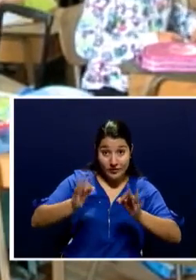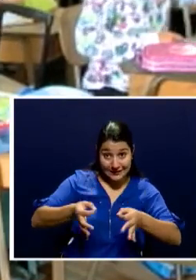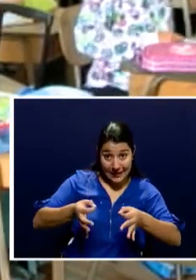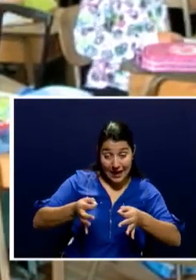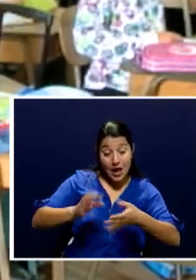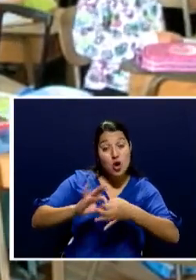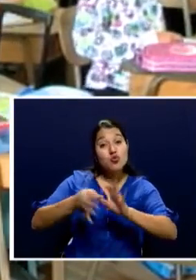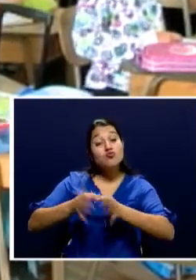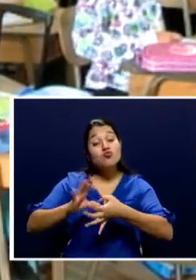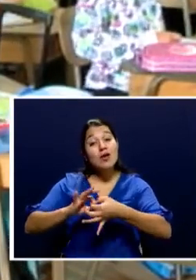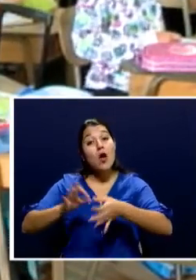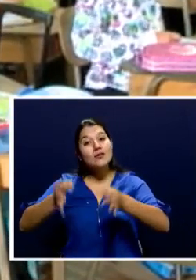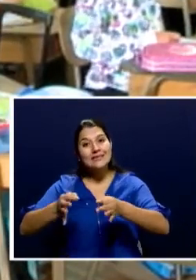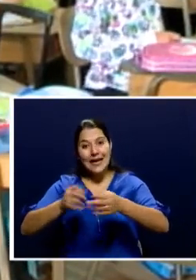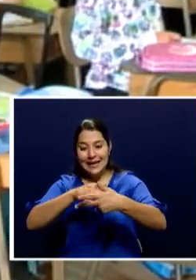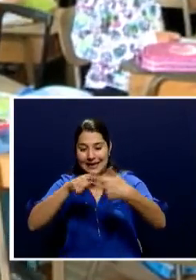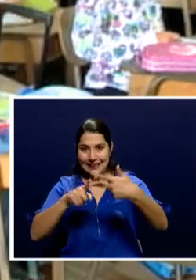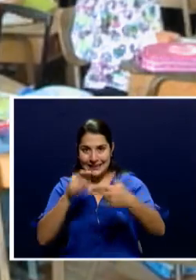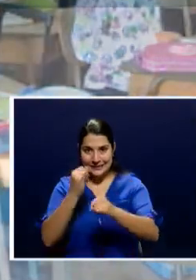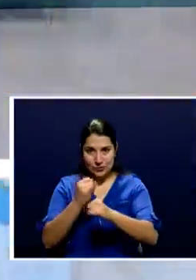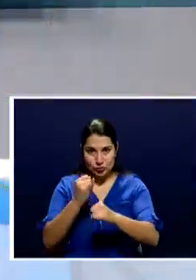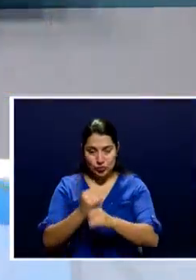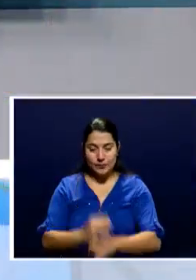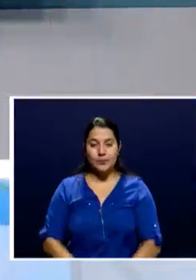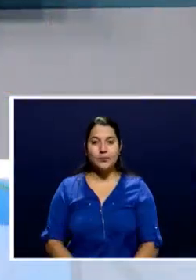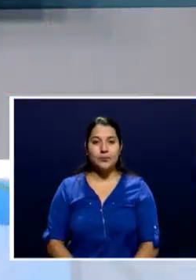redes sociales de las 3 instituciones.